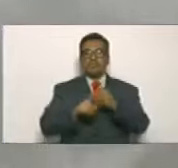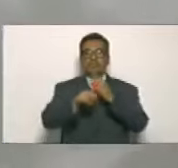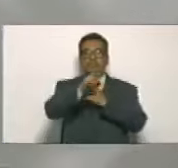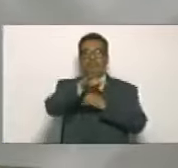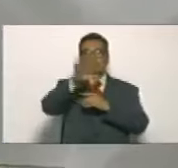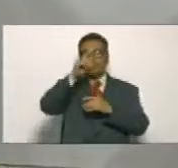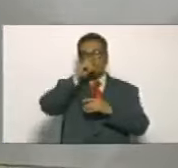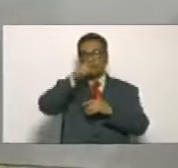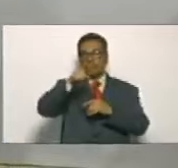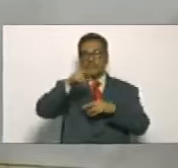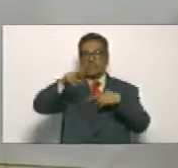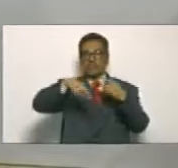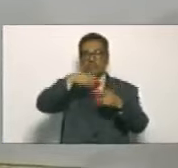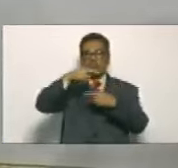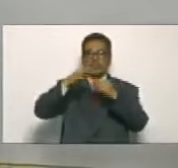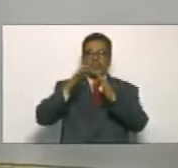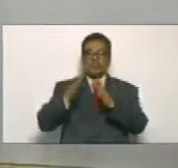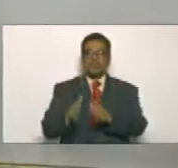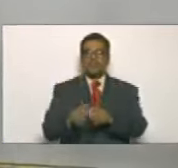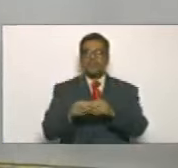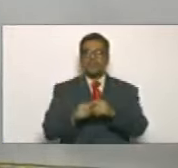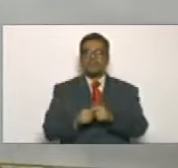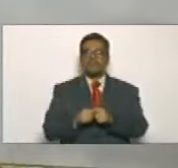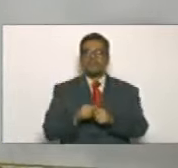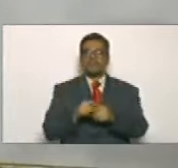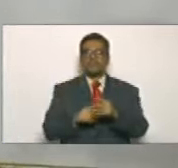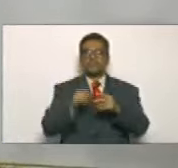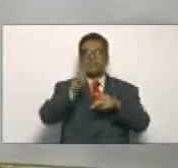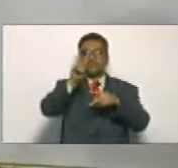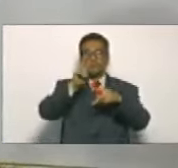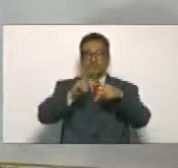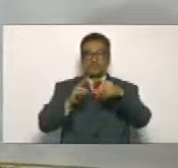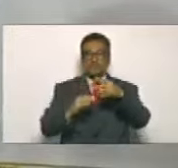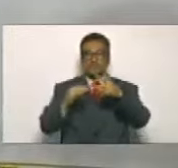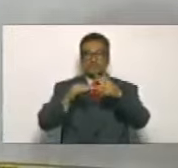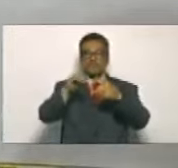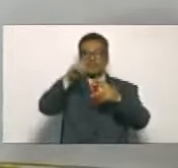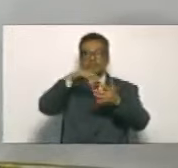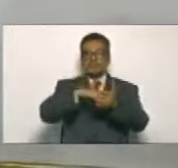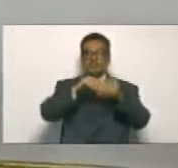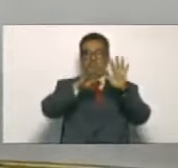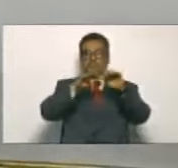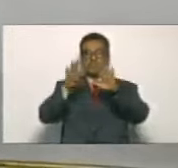...25 años de revolución... ...dos etapas...